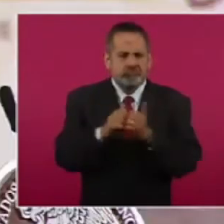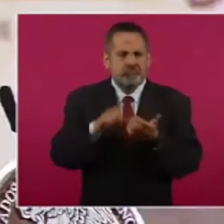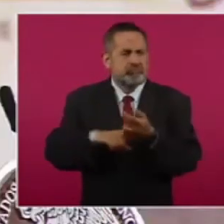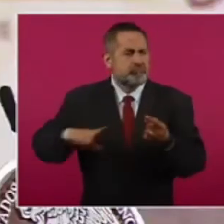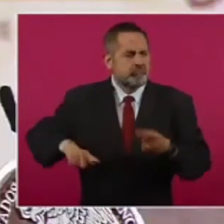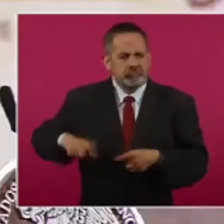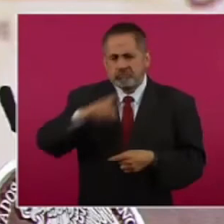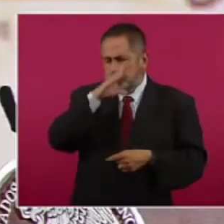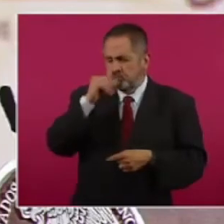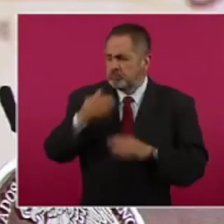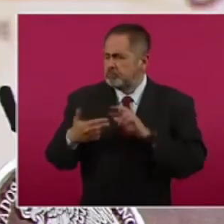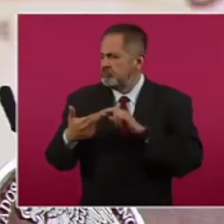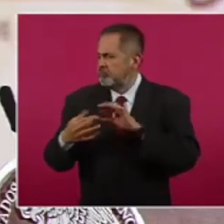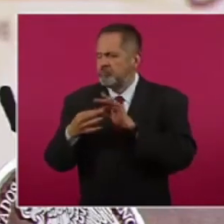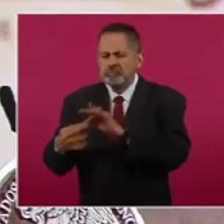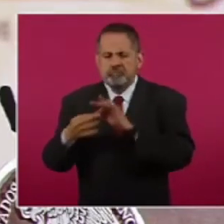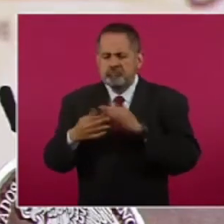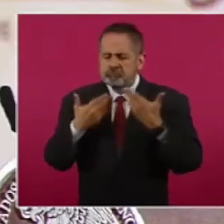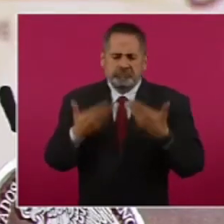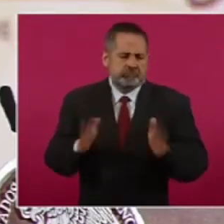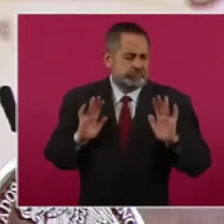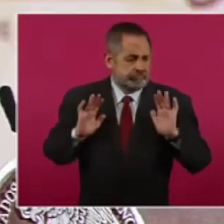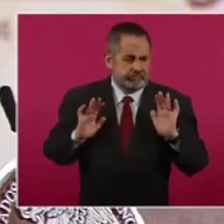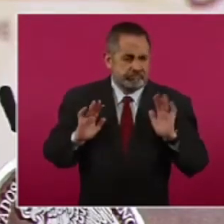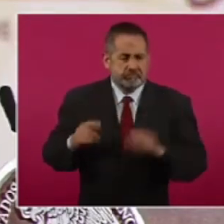de Cuba, y considero